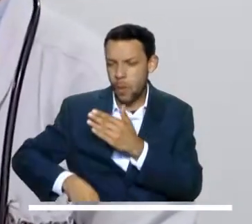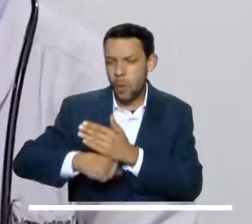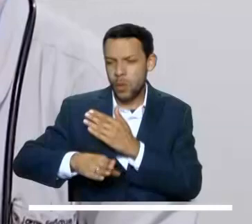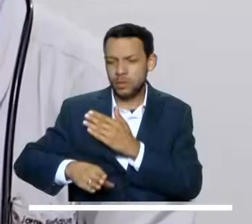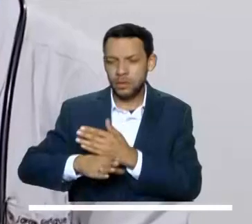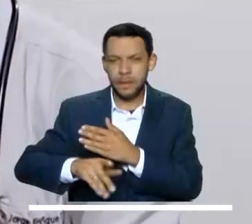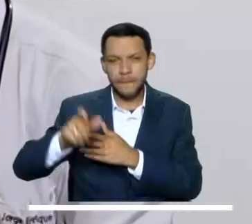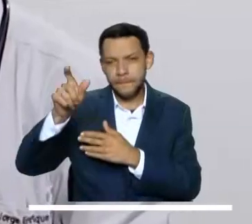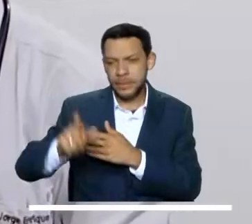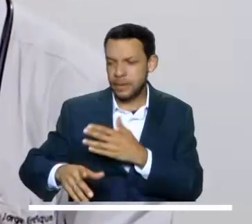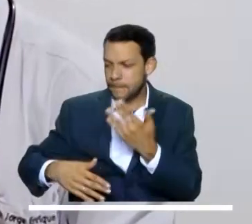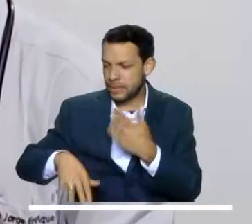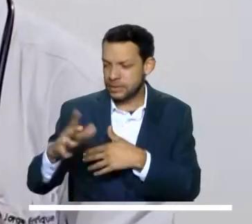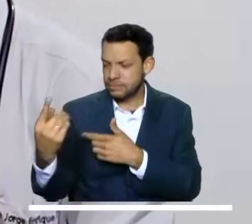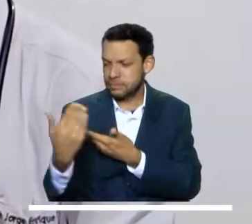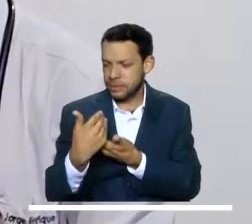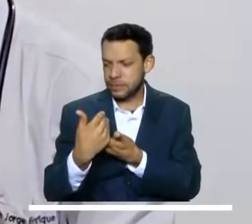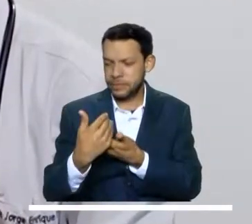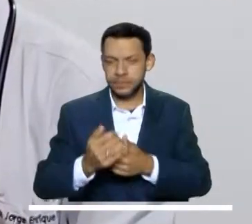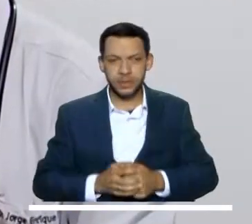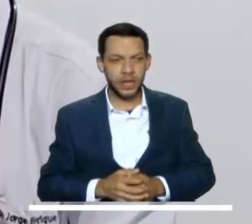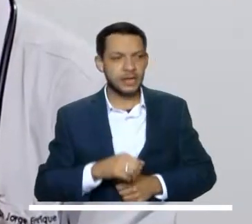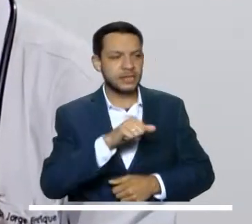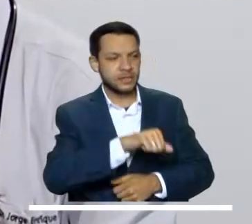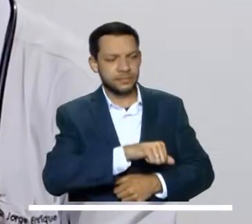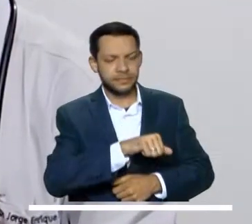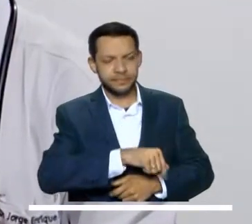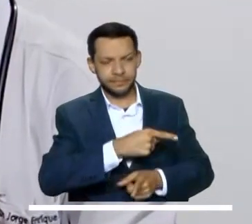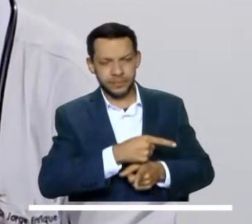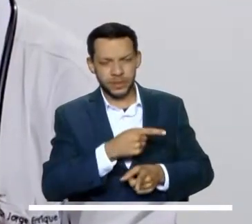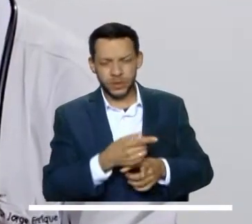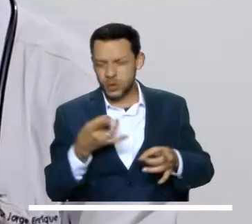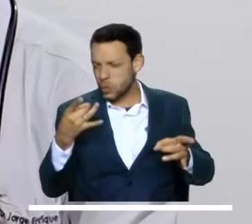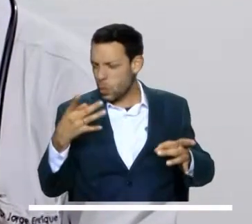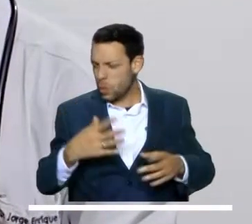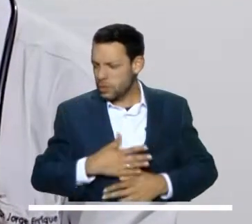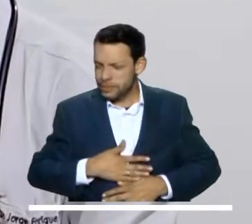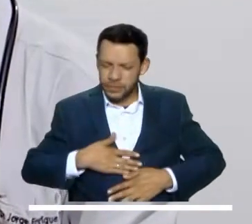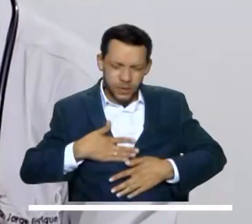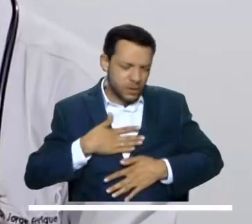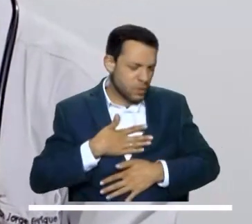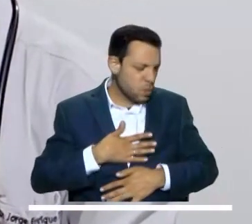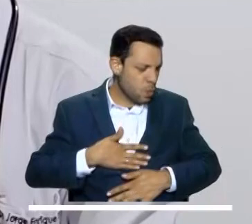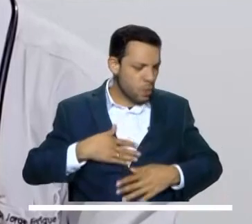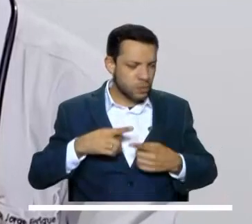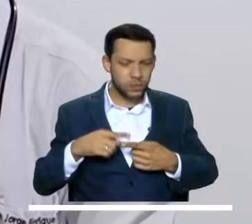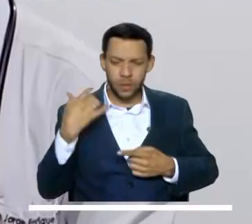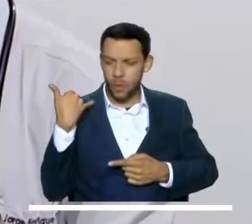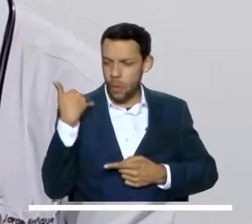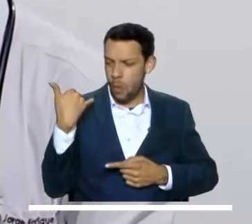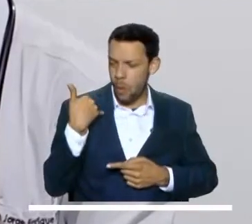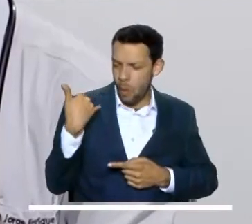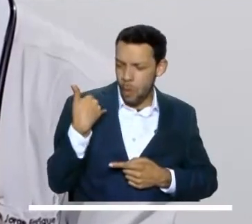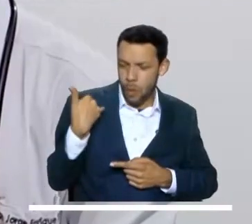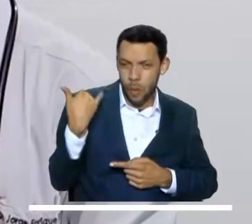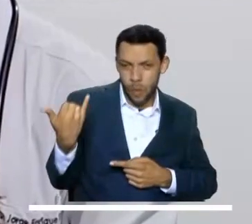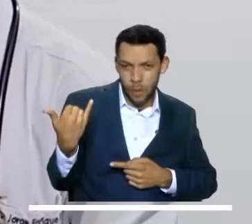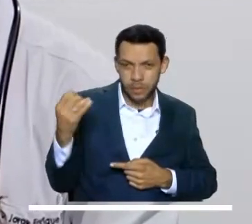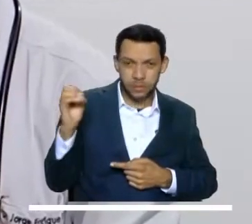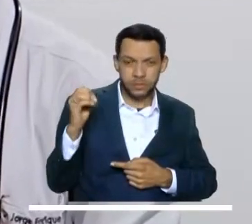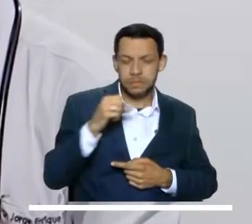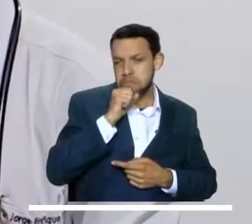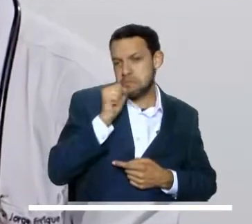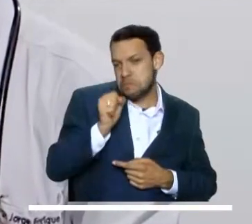atendiendo? Listo. Lo que más se veía eran dolores abdominales, tanto en la persona joven como en la adulta, y en la persona infante o ya de mayor edad